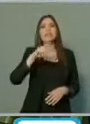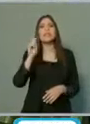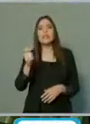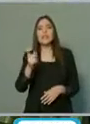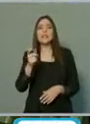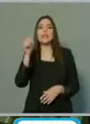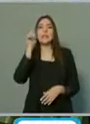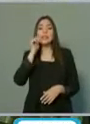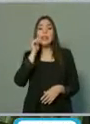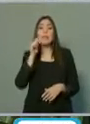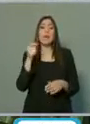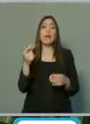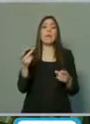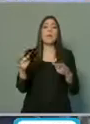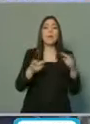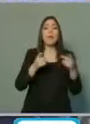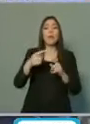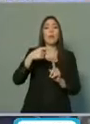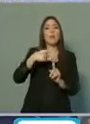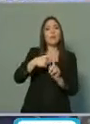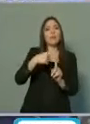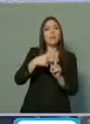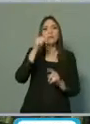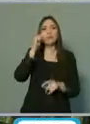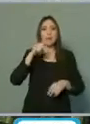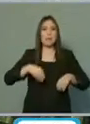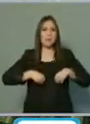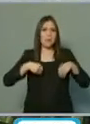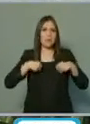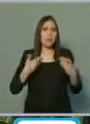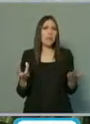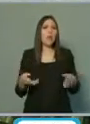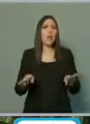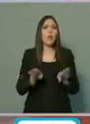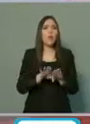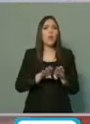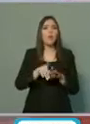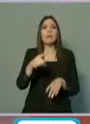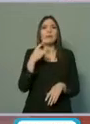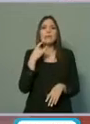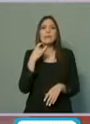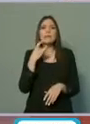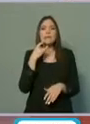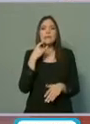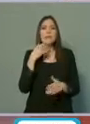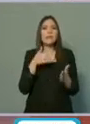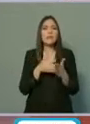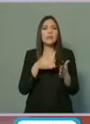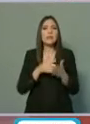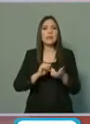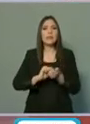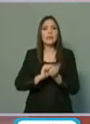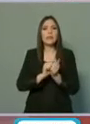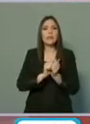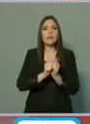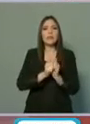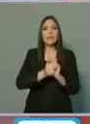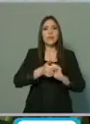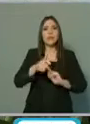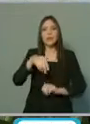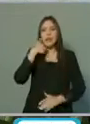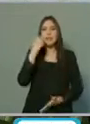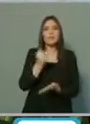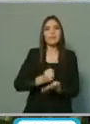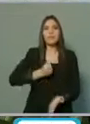las cosas con ICTE, ¿y en qué momento la persistencia se puede convertir en necedad? ¿No? O sea, ¿qué es